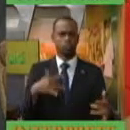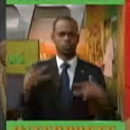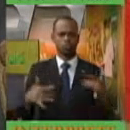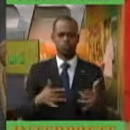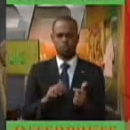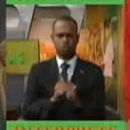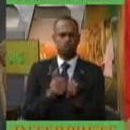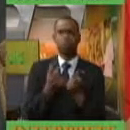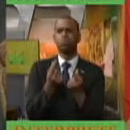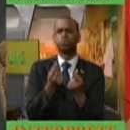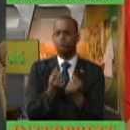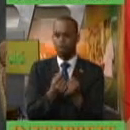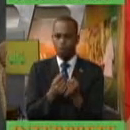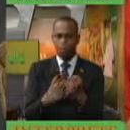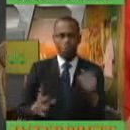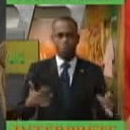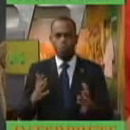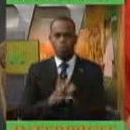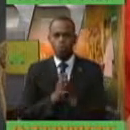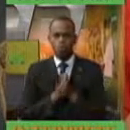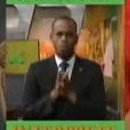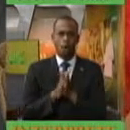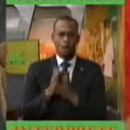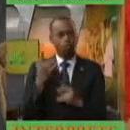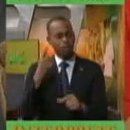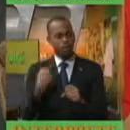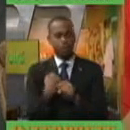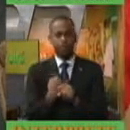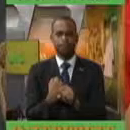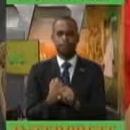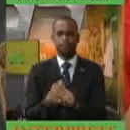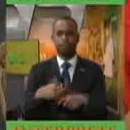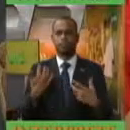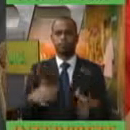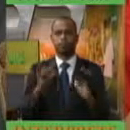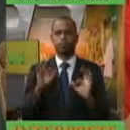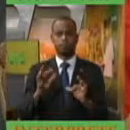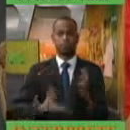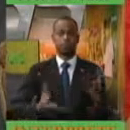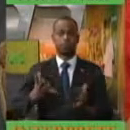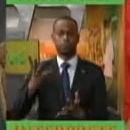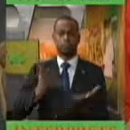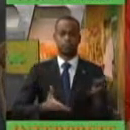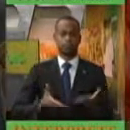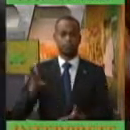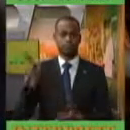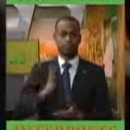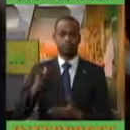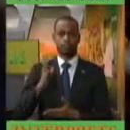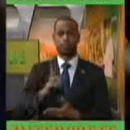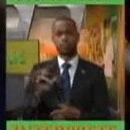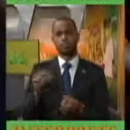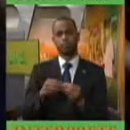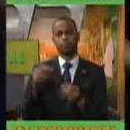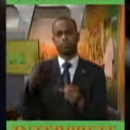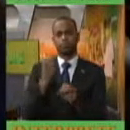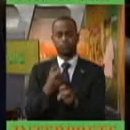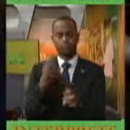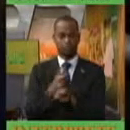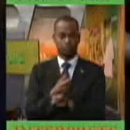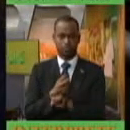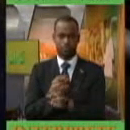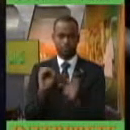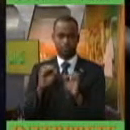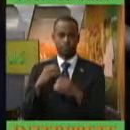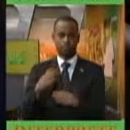preguntar cómo hacer las cosas es algo increíble. Que en tiempo atrás a lo mejor era algo un poco más difícil. El llegar